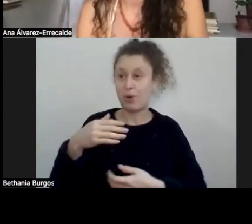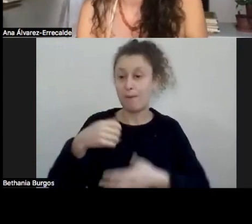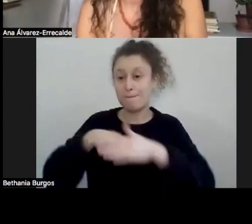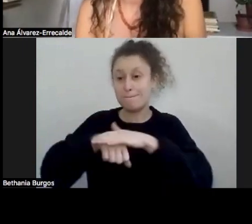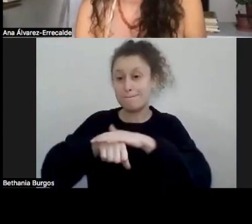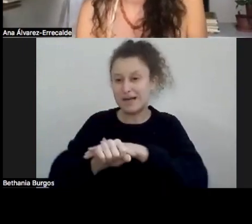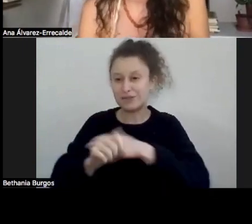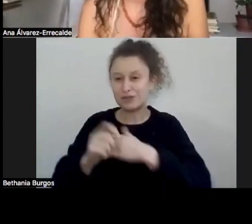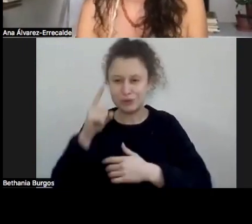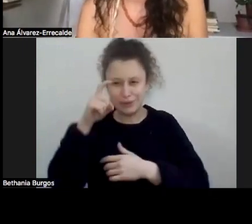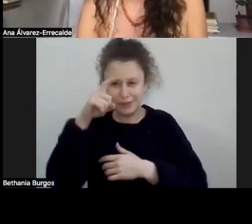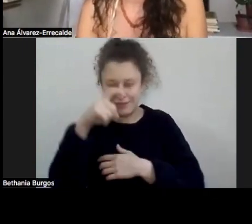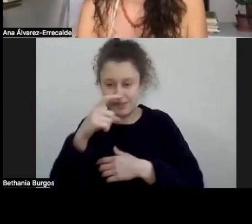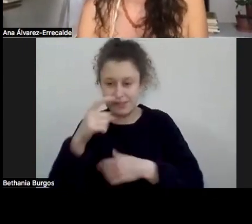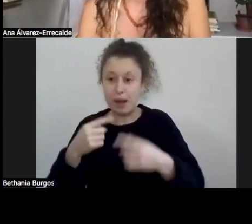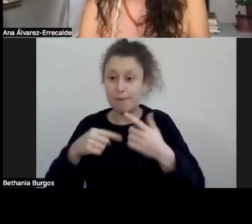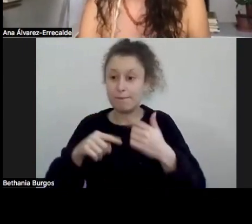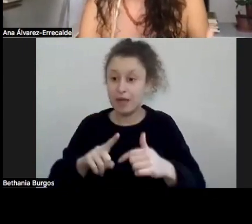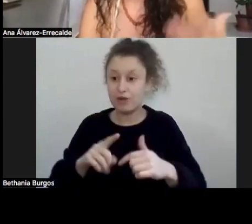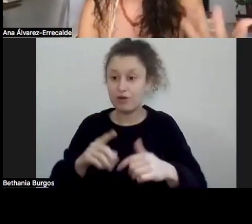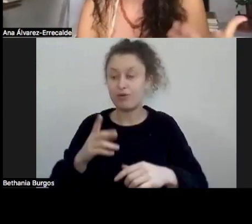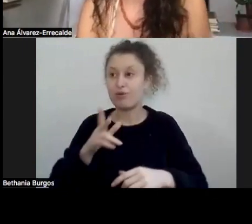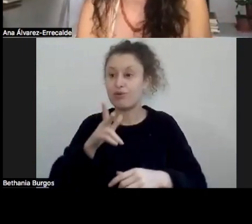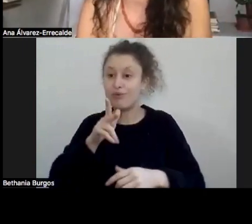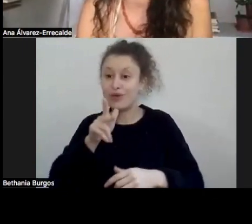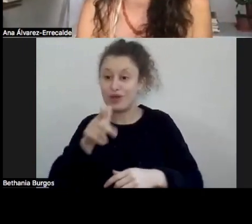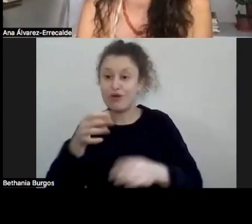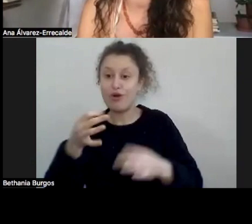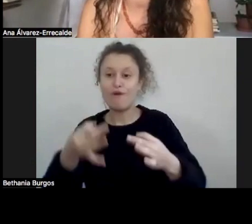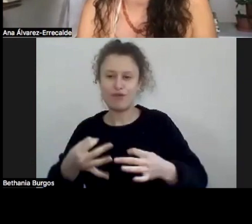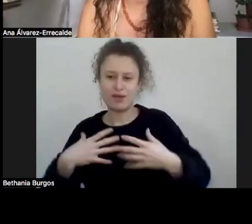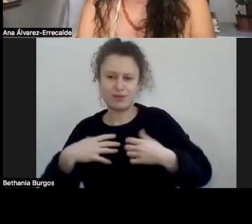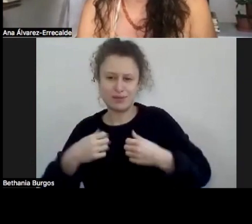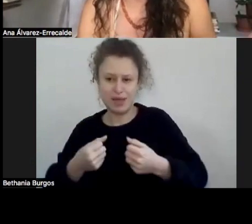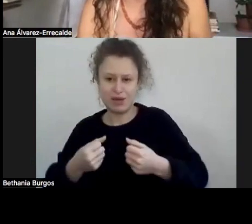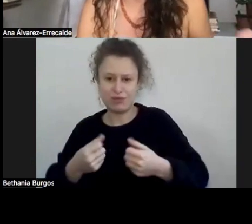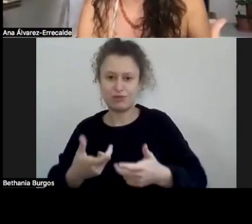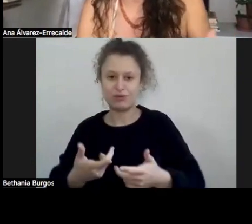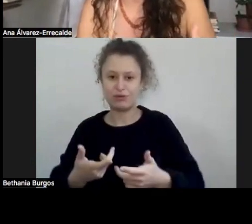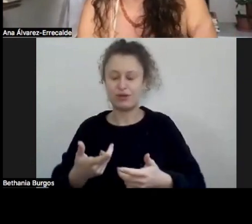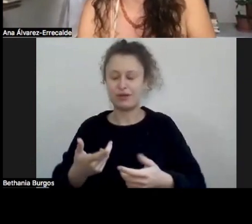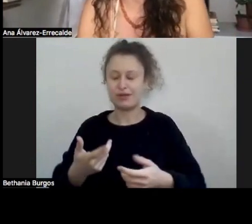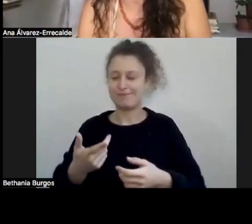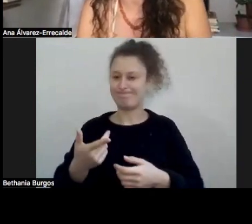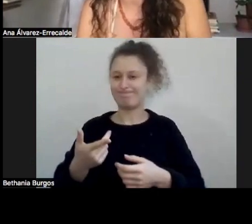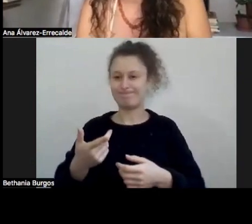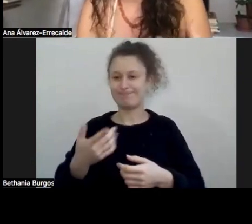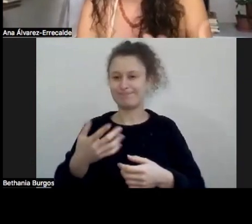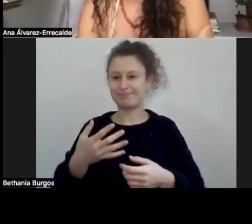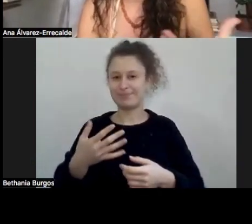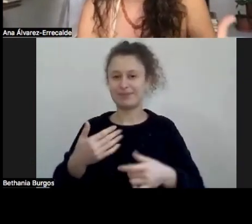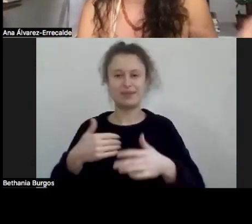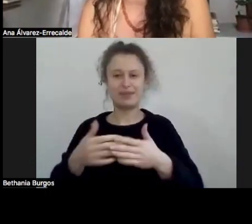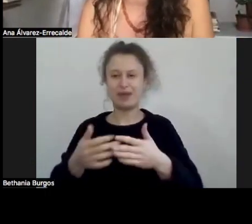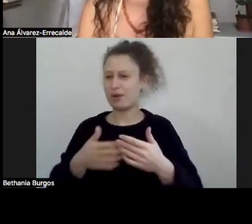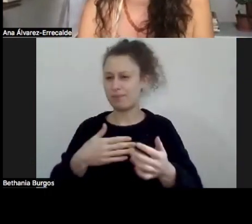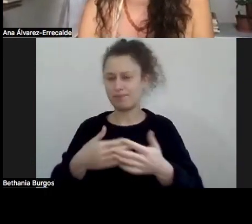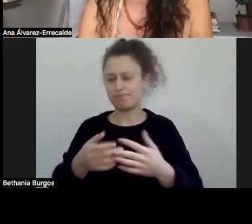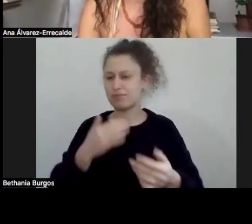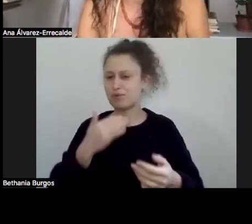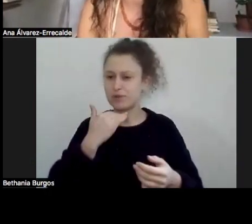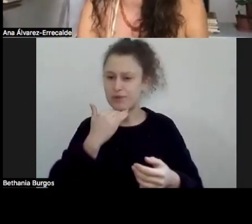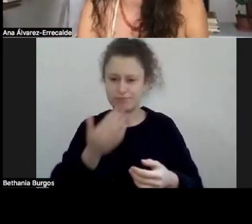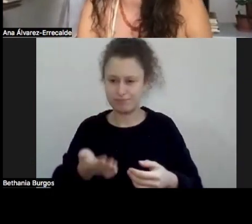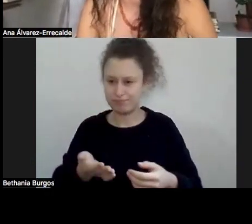esto duele por varias partes, ¿no? Porque si tu bebé no está bien, lo importante no es que el bebé esté bien, lo importante es que ese